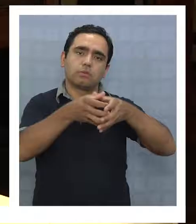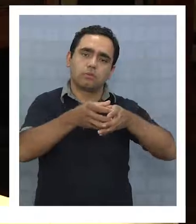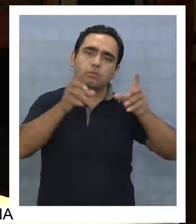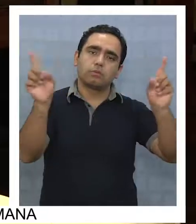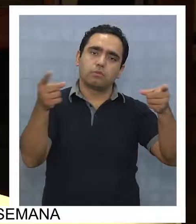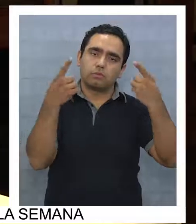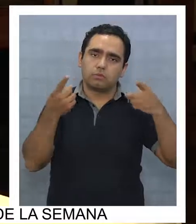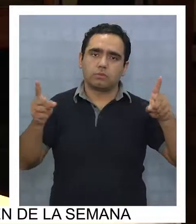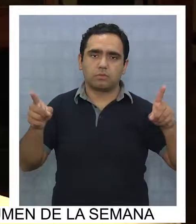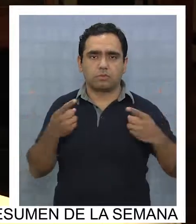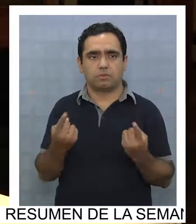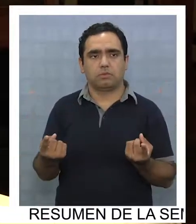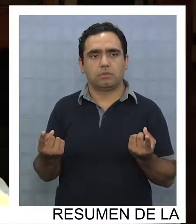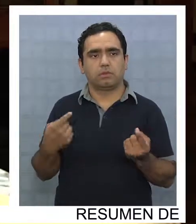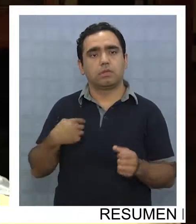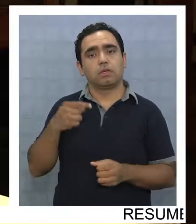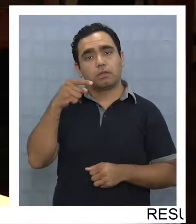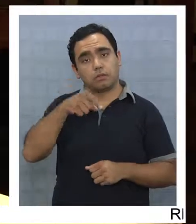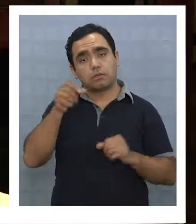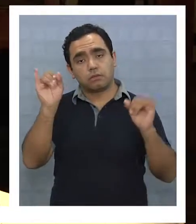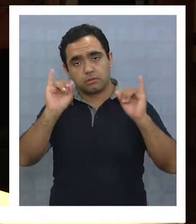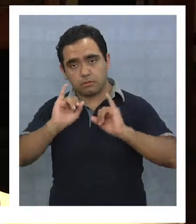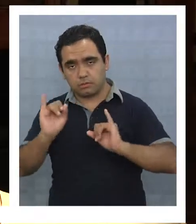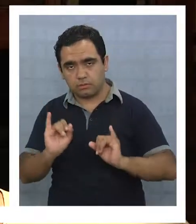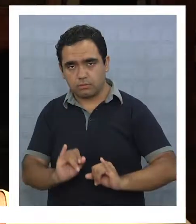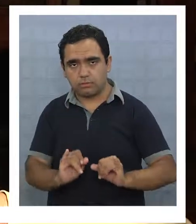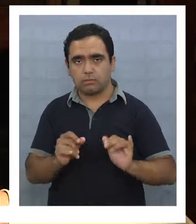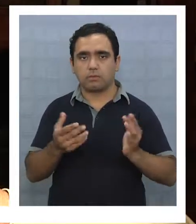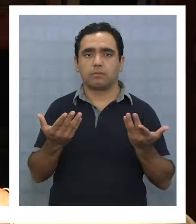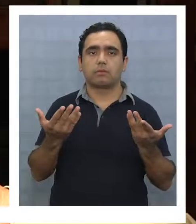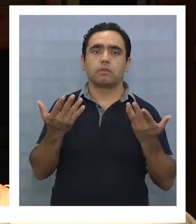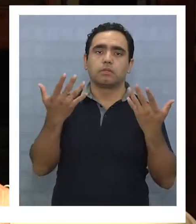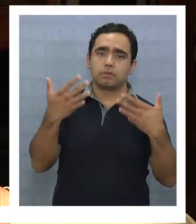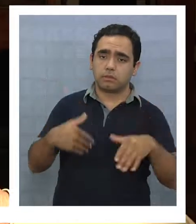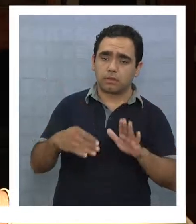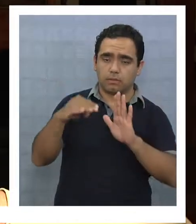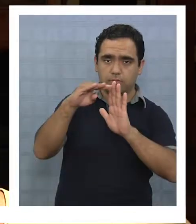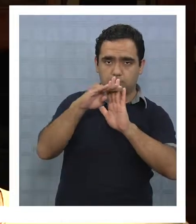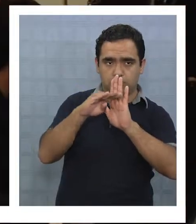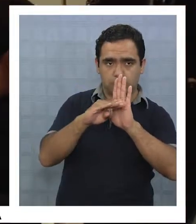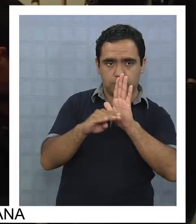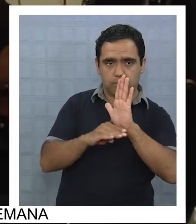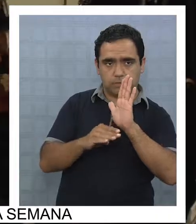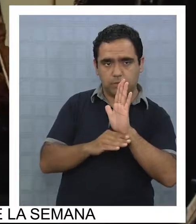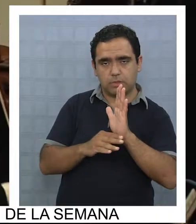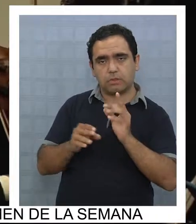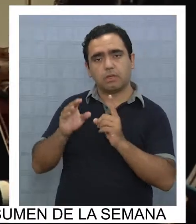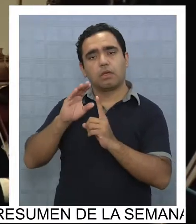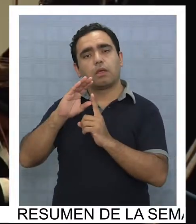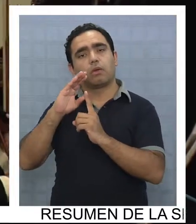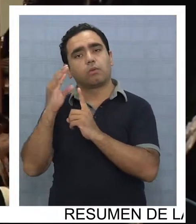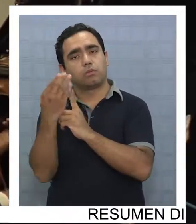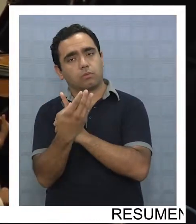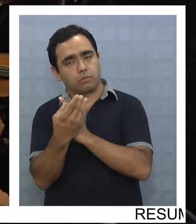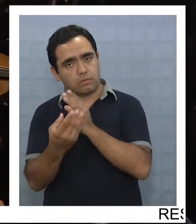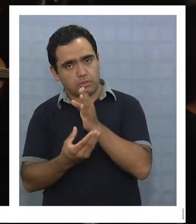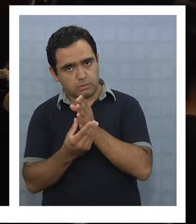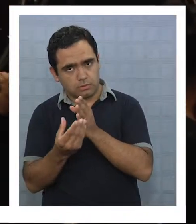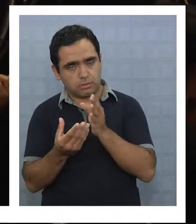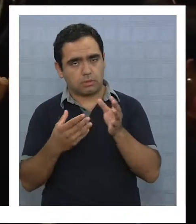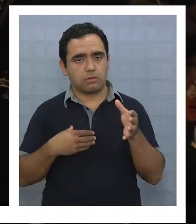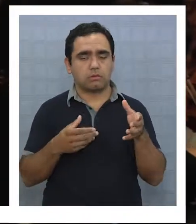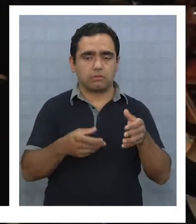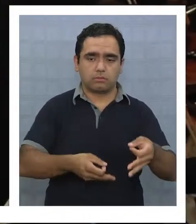regional. De esa forma se ha presentado un programa a través del Consejo de la Cultura que se